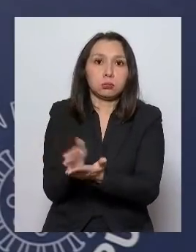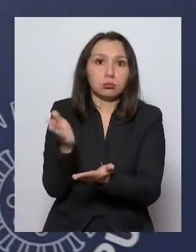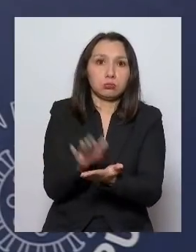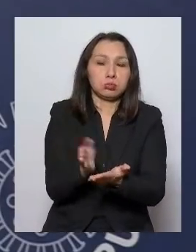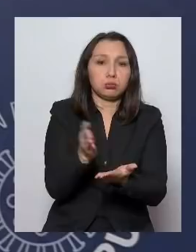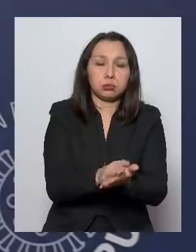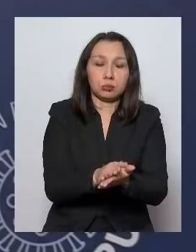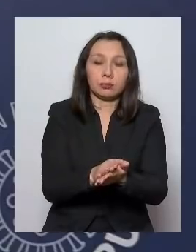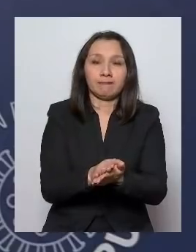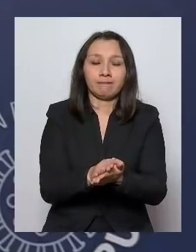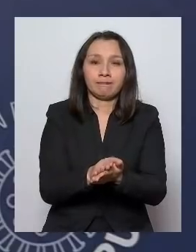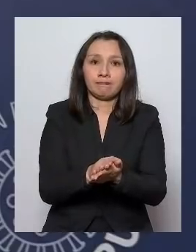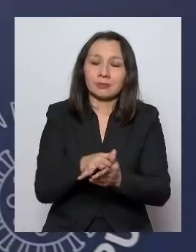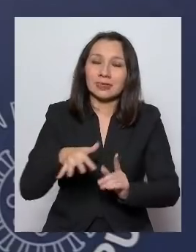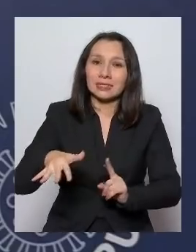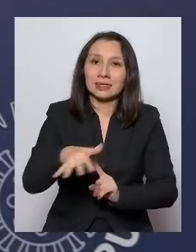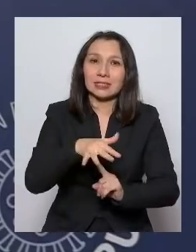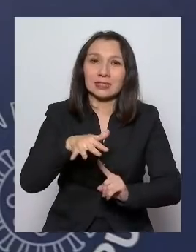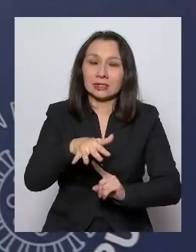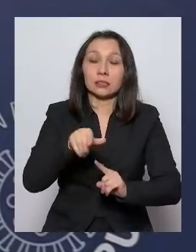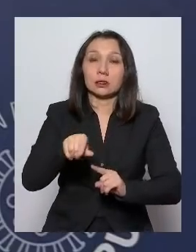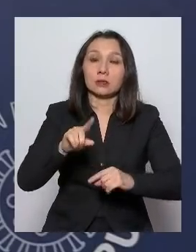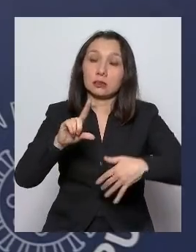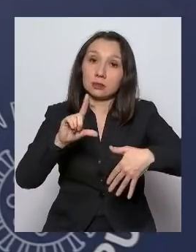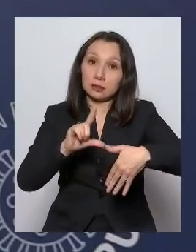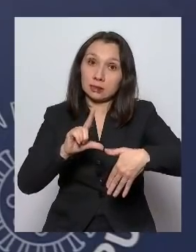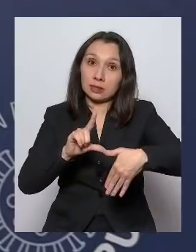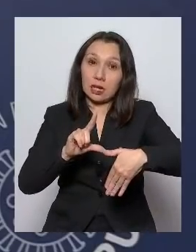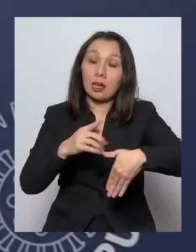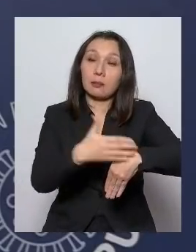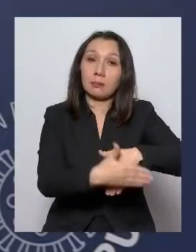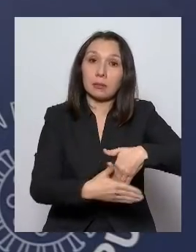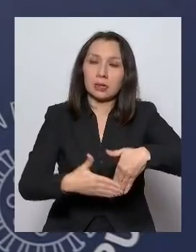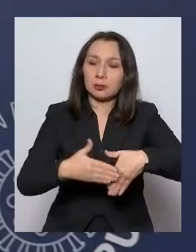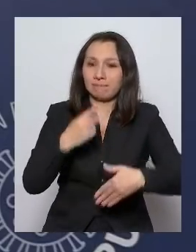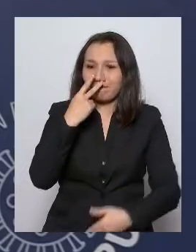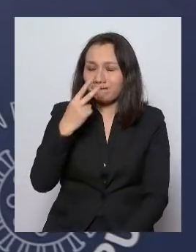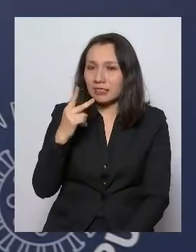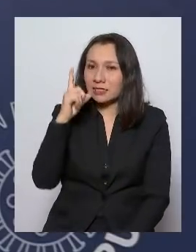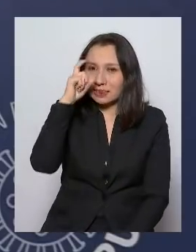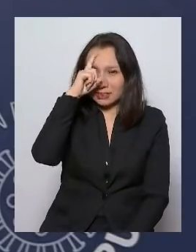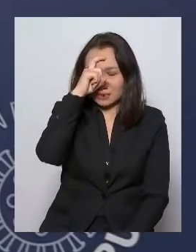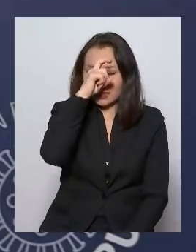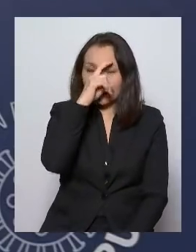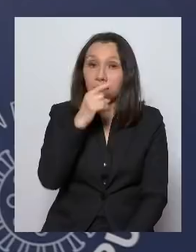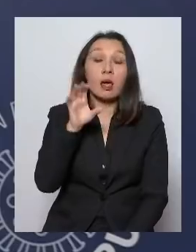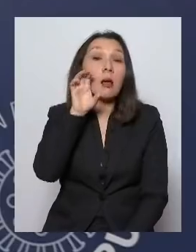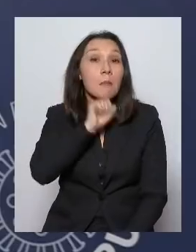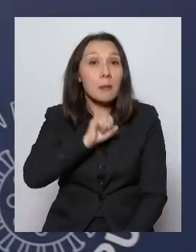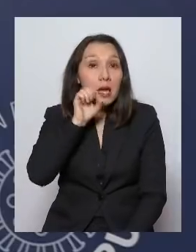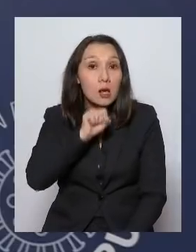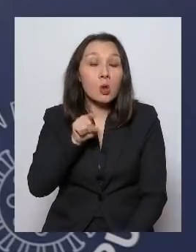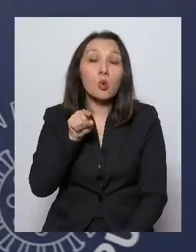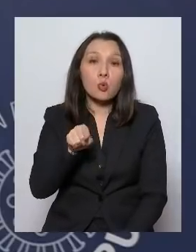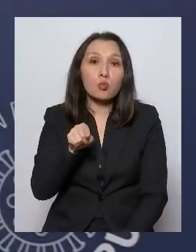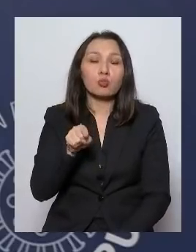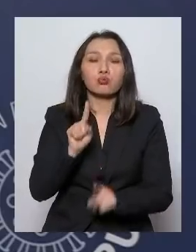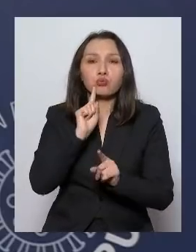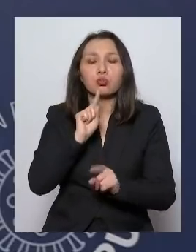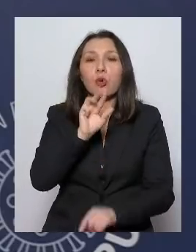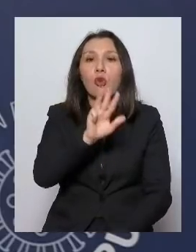fallecidas. La situación en la región latinoamericana es compleja. Perú lleva